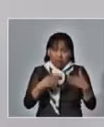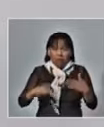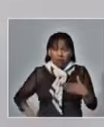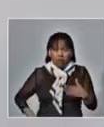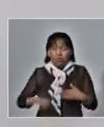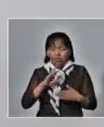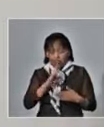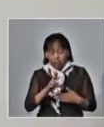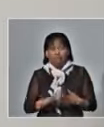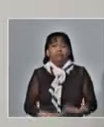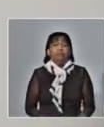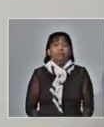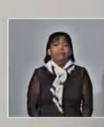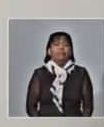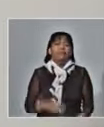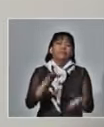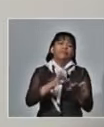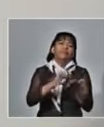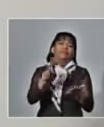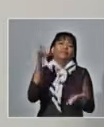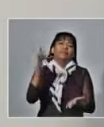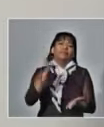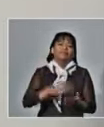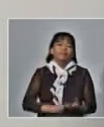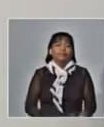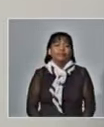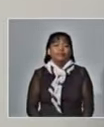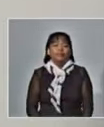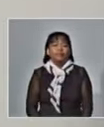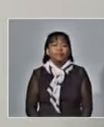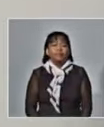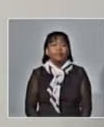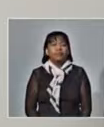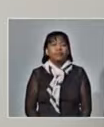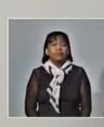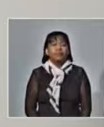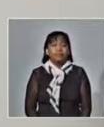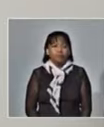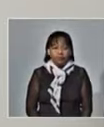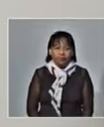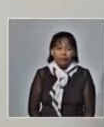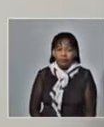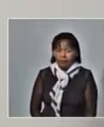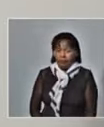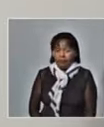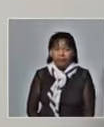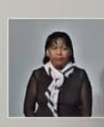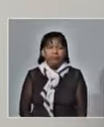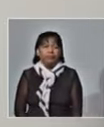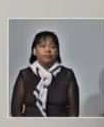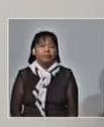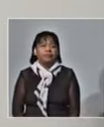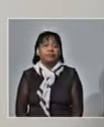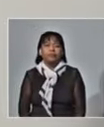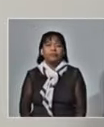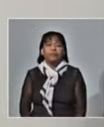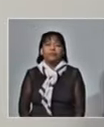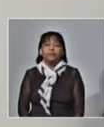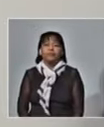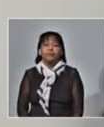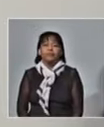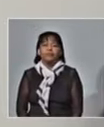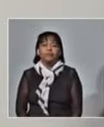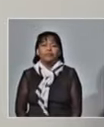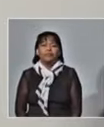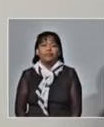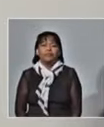resultados. Gracias, candidato. Para cerrar este bloque de temas de seguridad y de justicia, tiene la palabra el candidato Michel Chaín